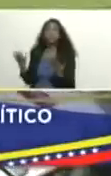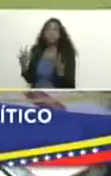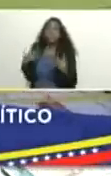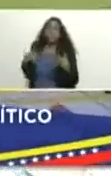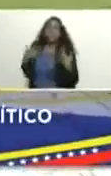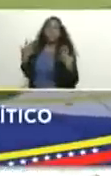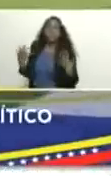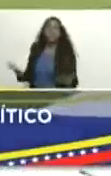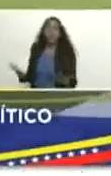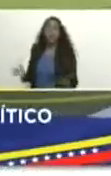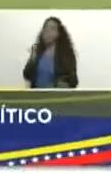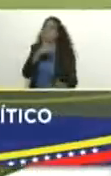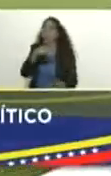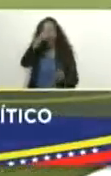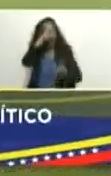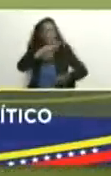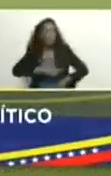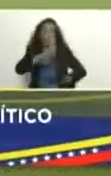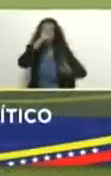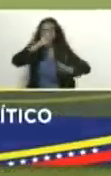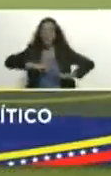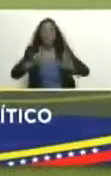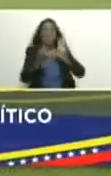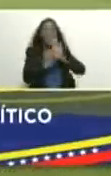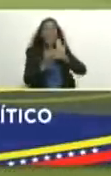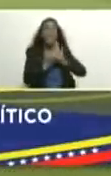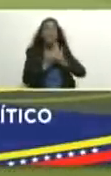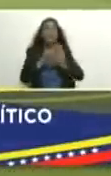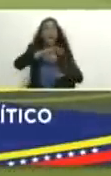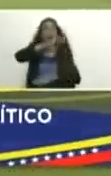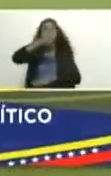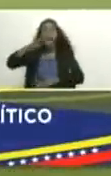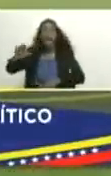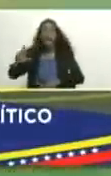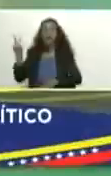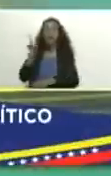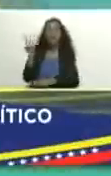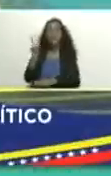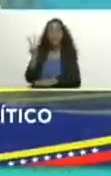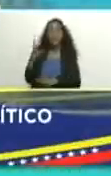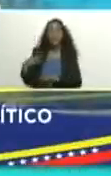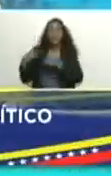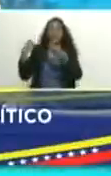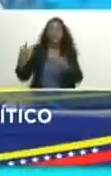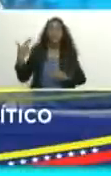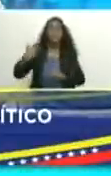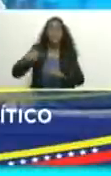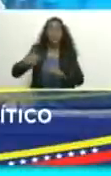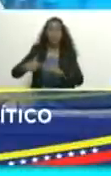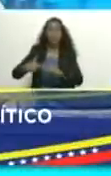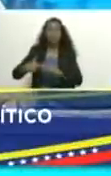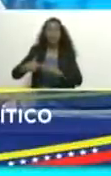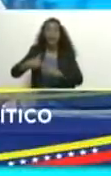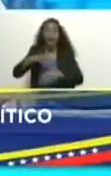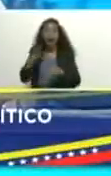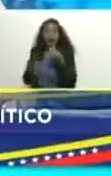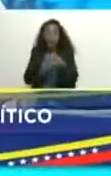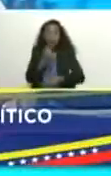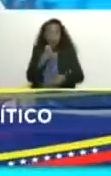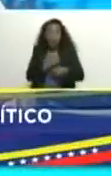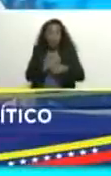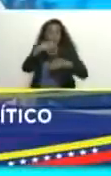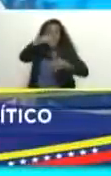pretende violar los derechos de Venezuela sobre el mar, entregando bloques de petróleo en mar